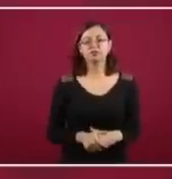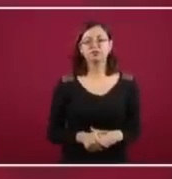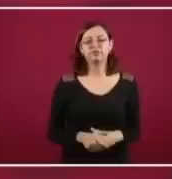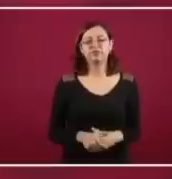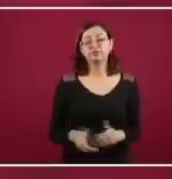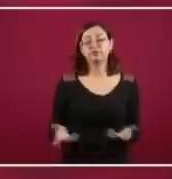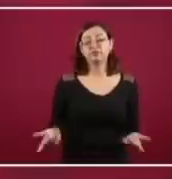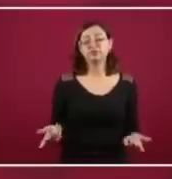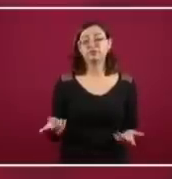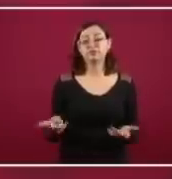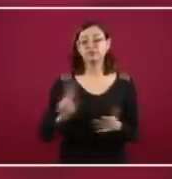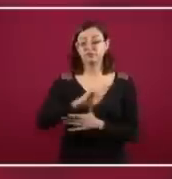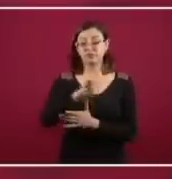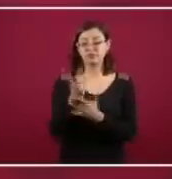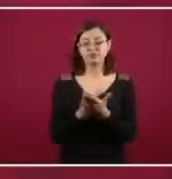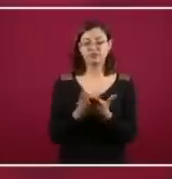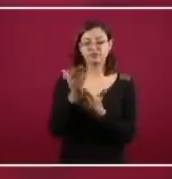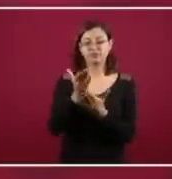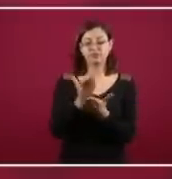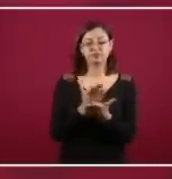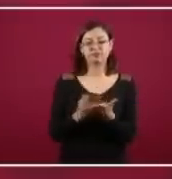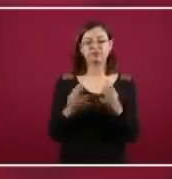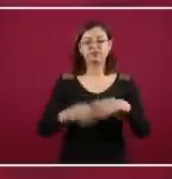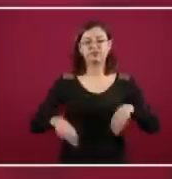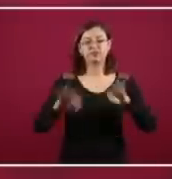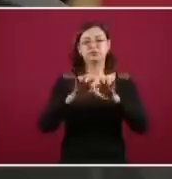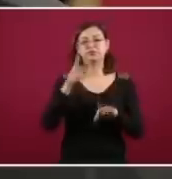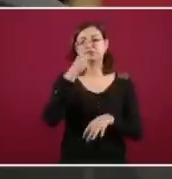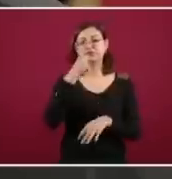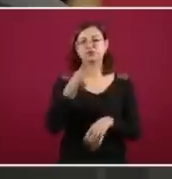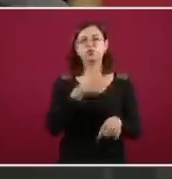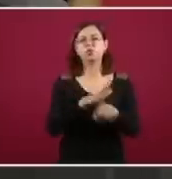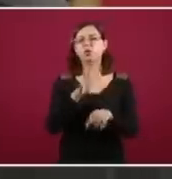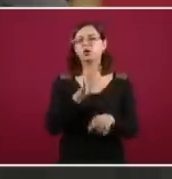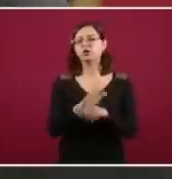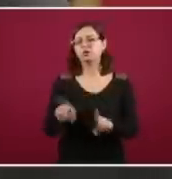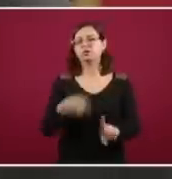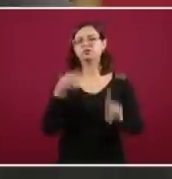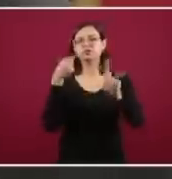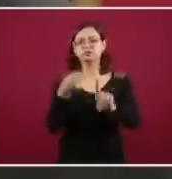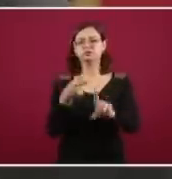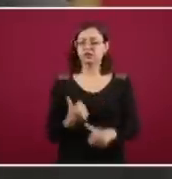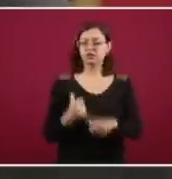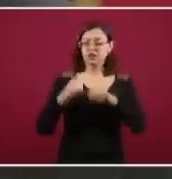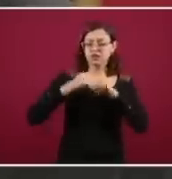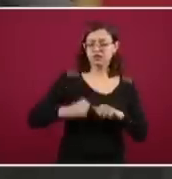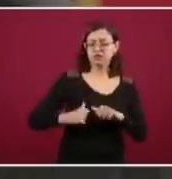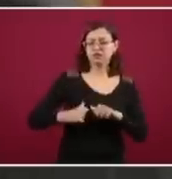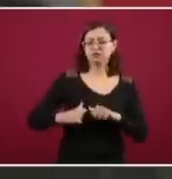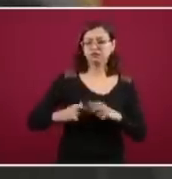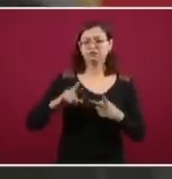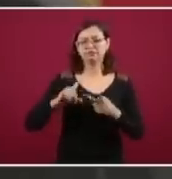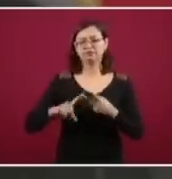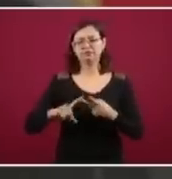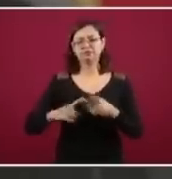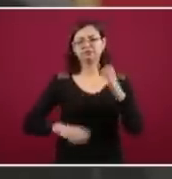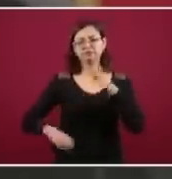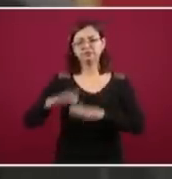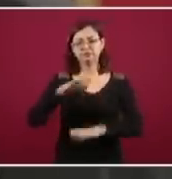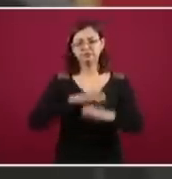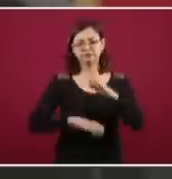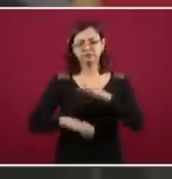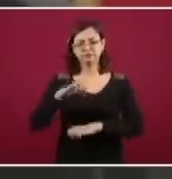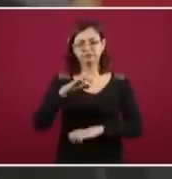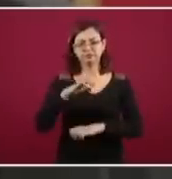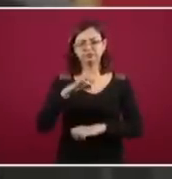Este programa, y es importante señalarlo, es un programa de colaboración entre autoridades, entre proveedores,